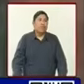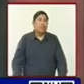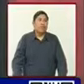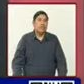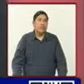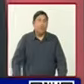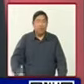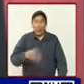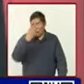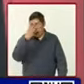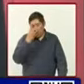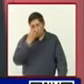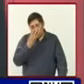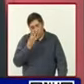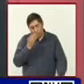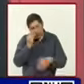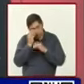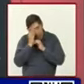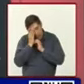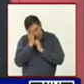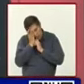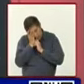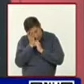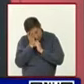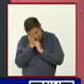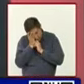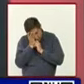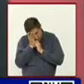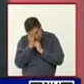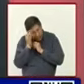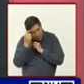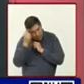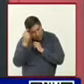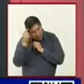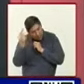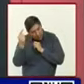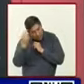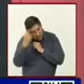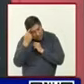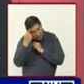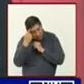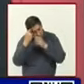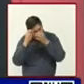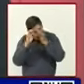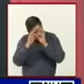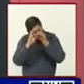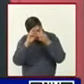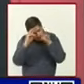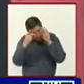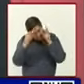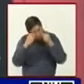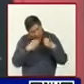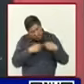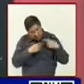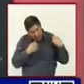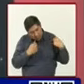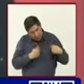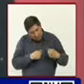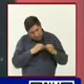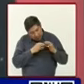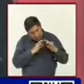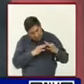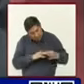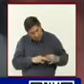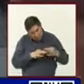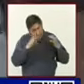El sueño tiene un propósito. El propósito es regenerar tu cerebro, regenerar las células de tu corazón, regenerar